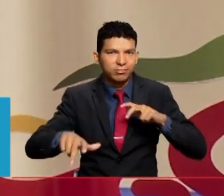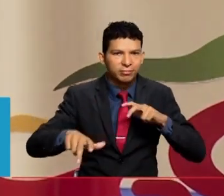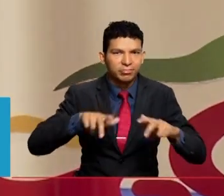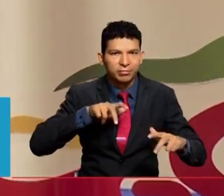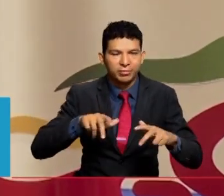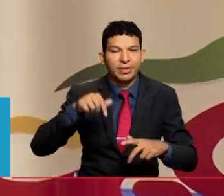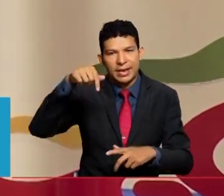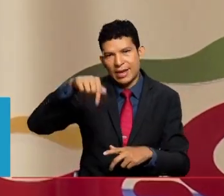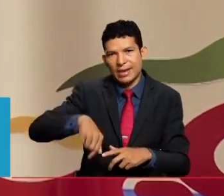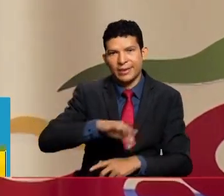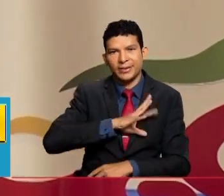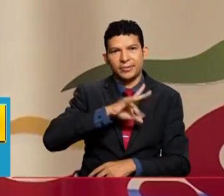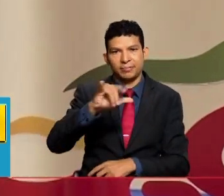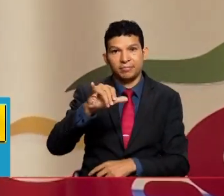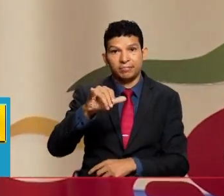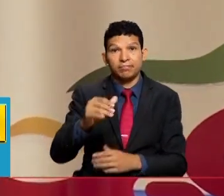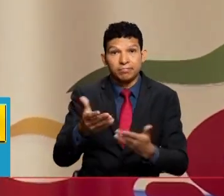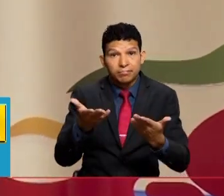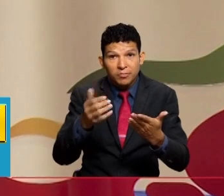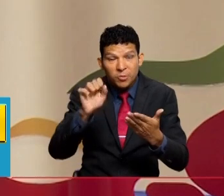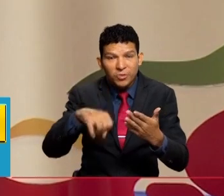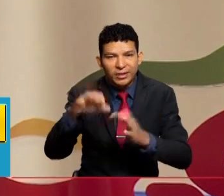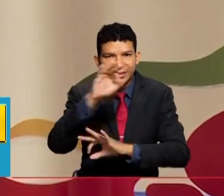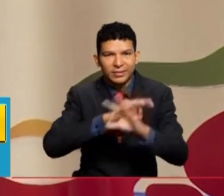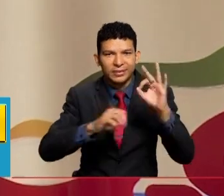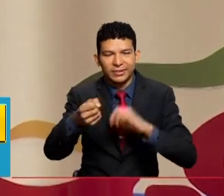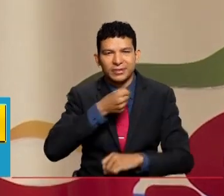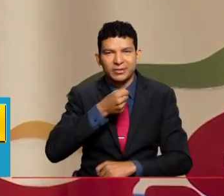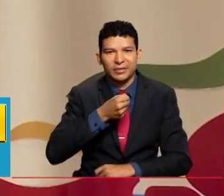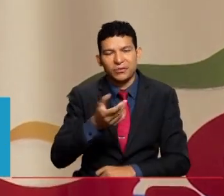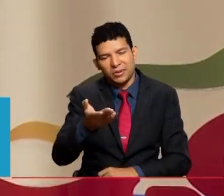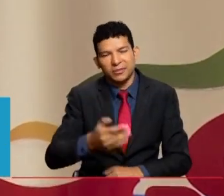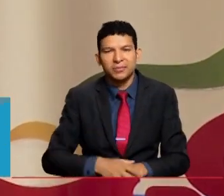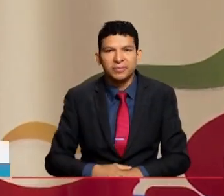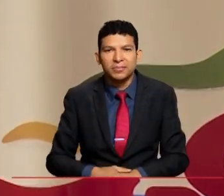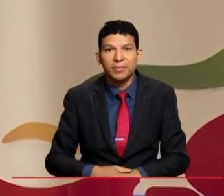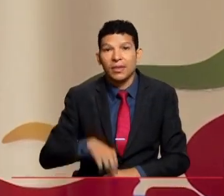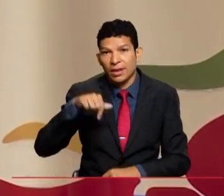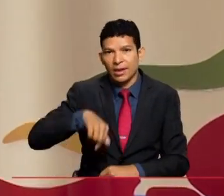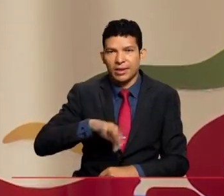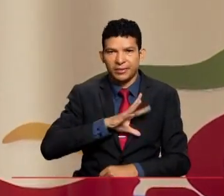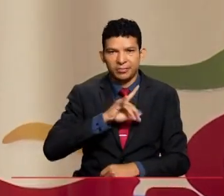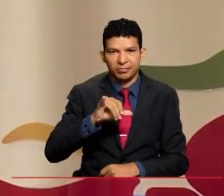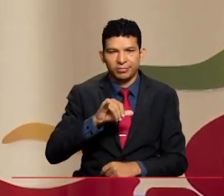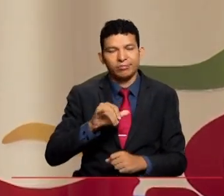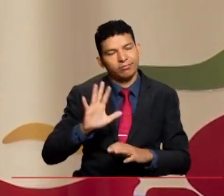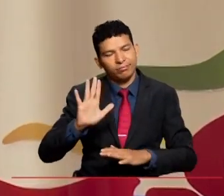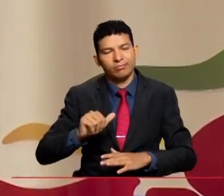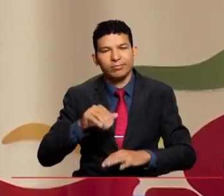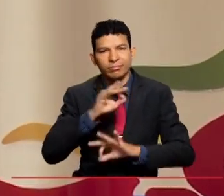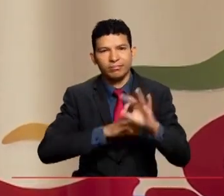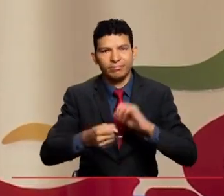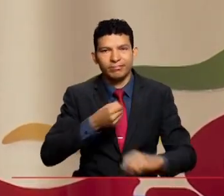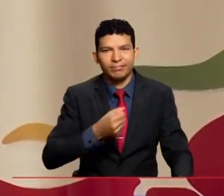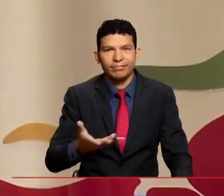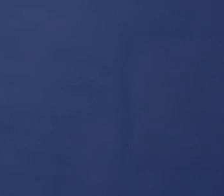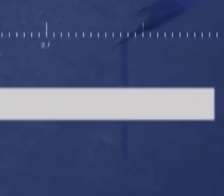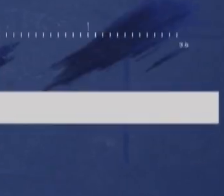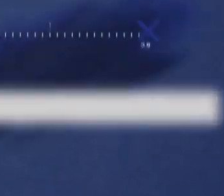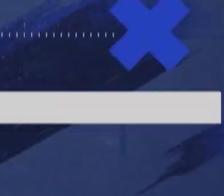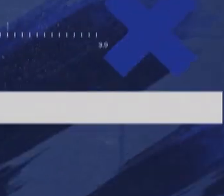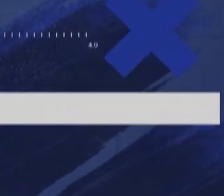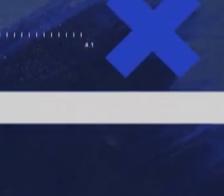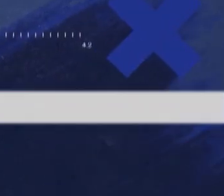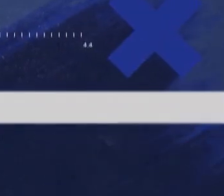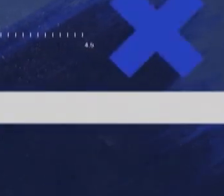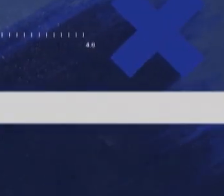en el velódromo Alcides Nieto Patiño y que lo va a poder vivir usted a través de las pantallas de Telepacífico. Desde el oeste de Cali, me despido, Daniel Millán, para Telepacífico Noticias.